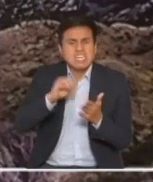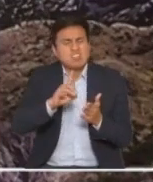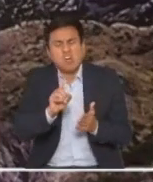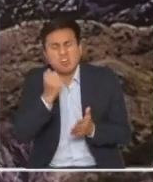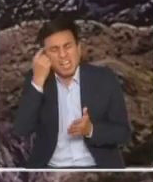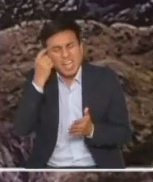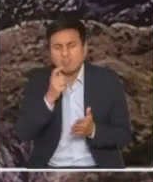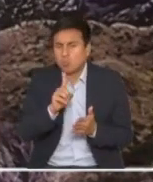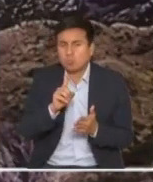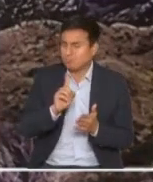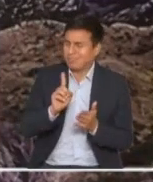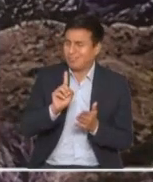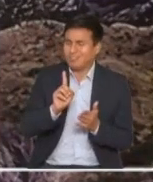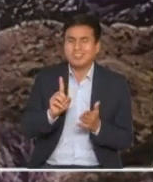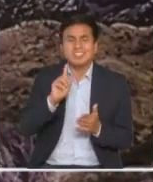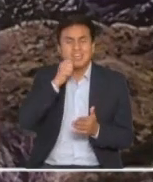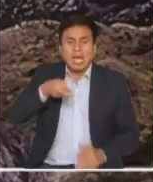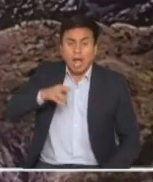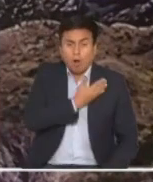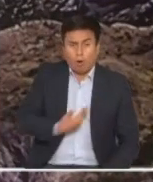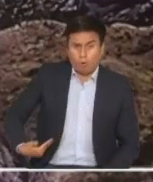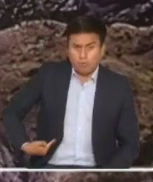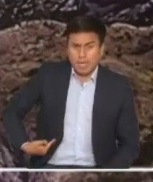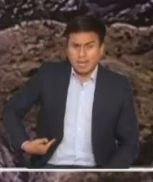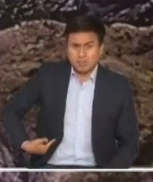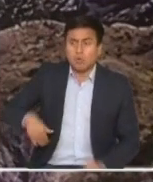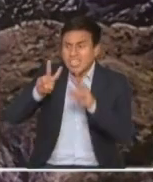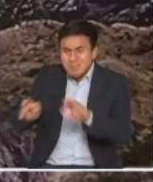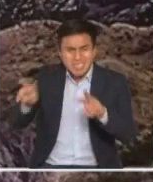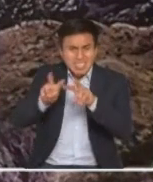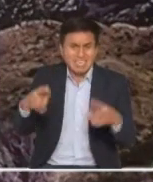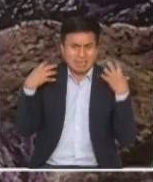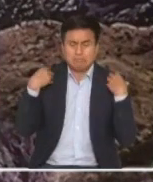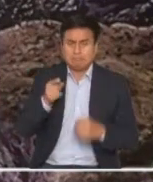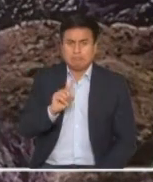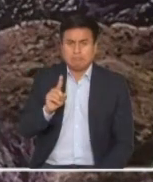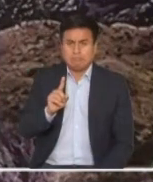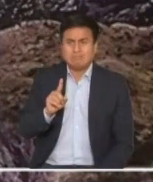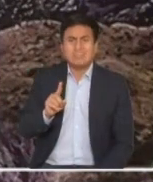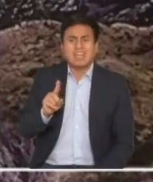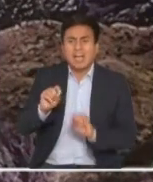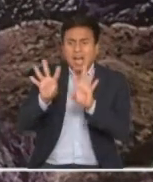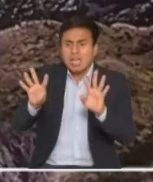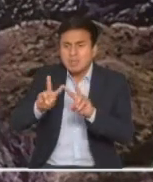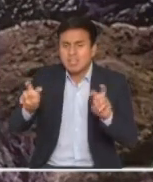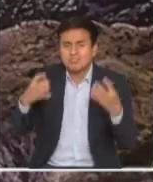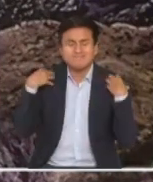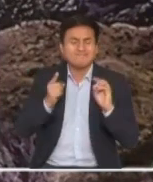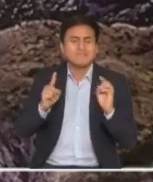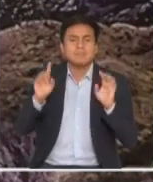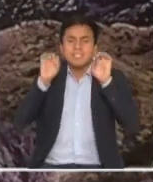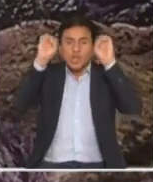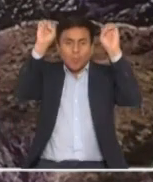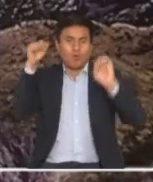otra porque insisto no es el gobierno el que Investiga eh Ni esclarece una investigación es el